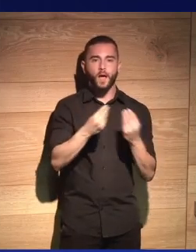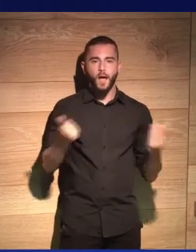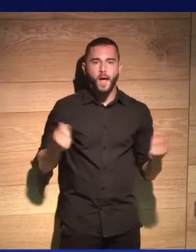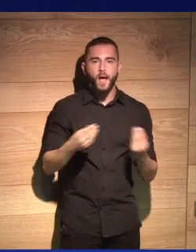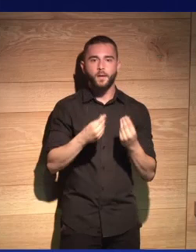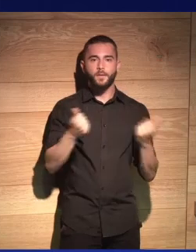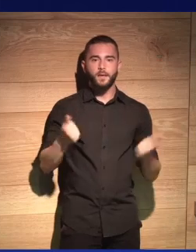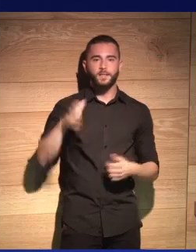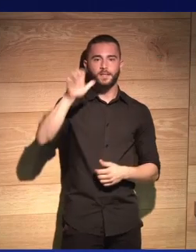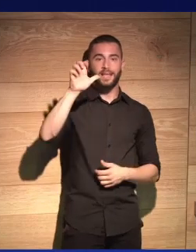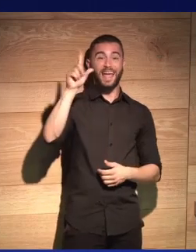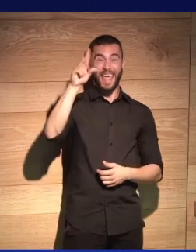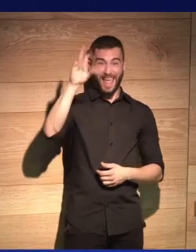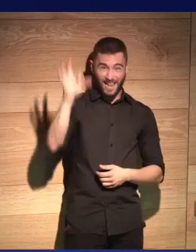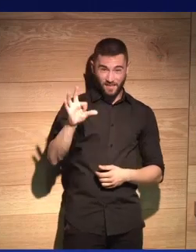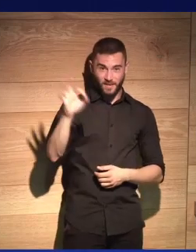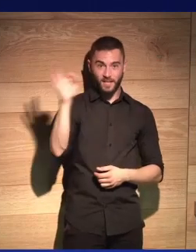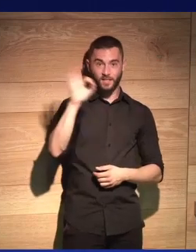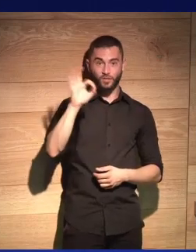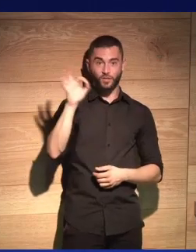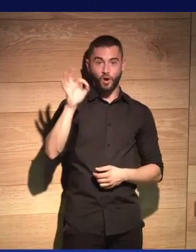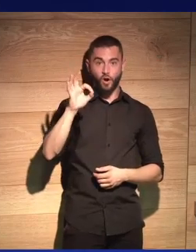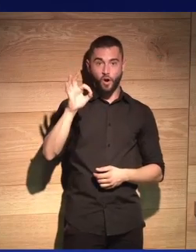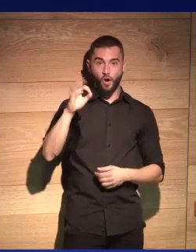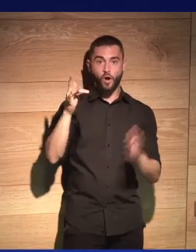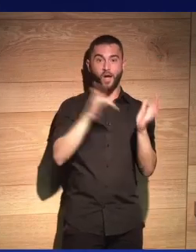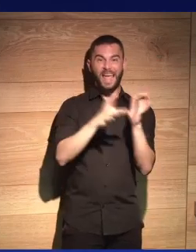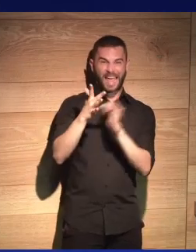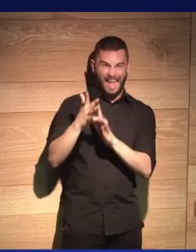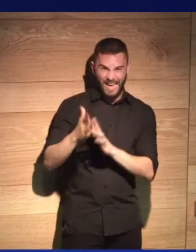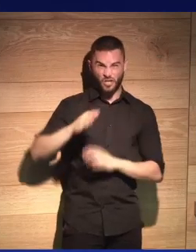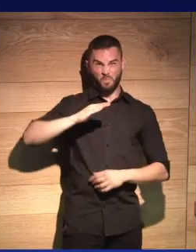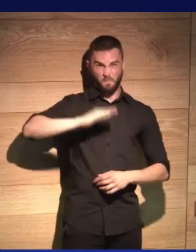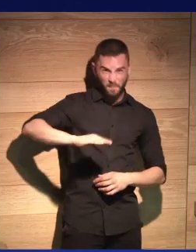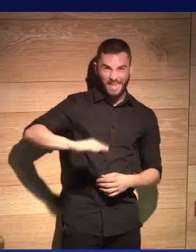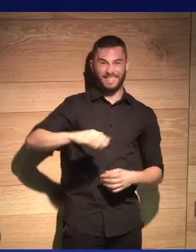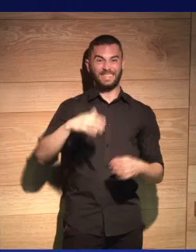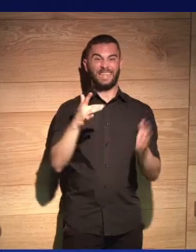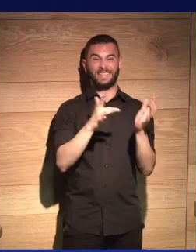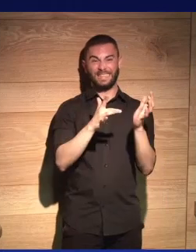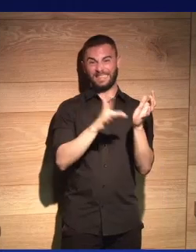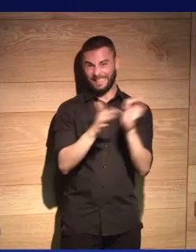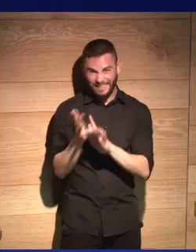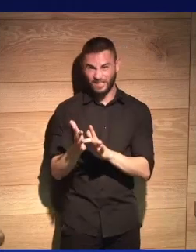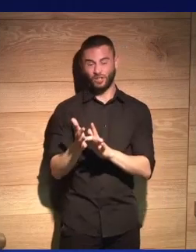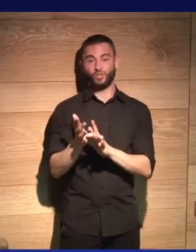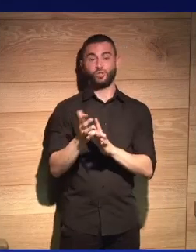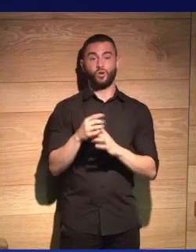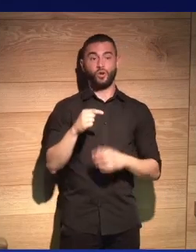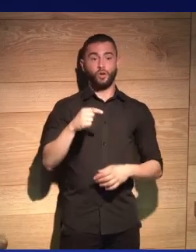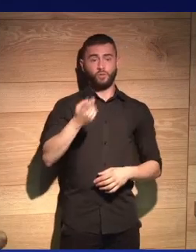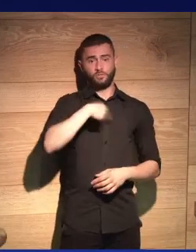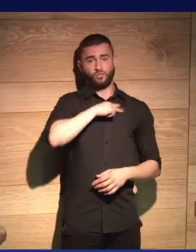el Jesupinche Cristo, uno de dos. Mi esposo y yo nos reímos, y el niño la regaña. Te vas